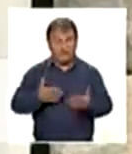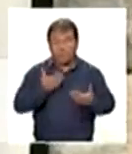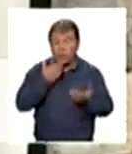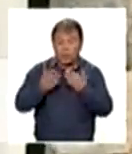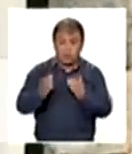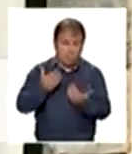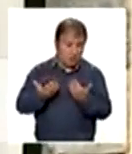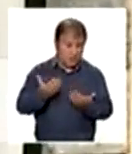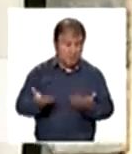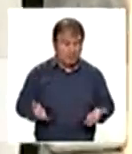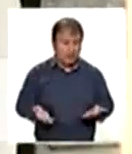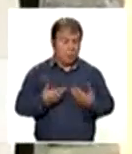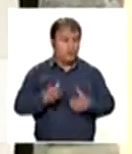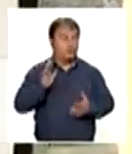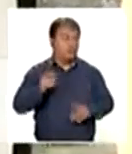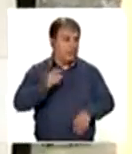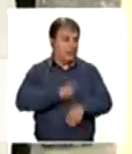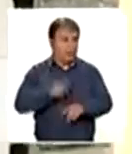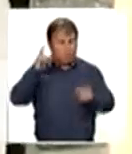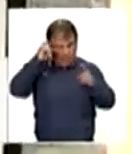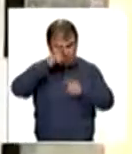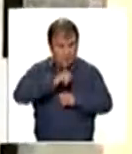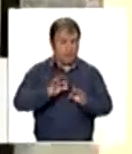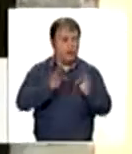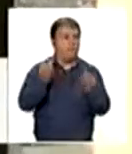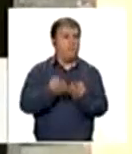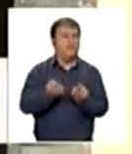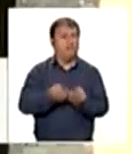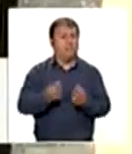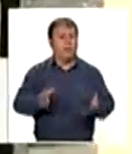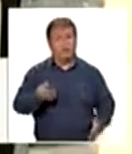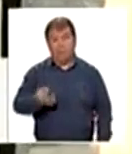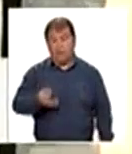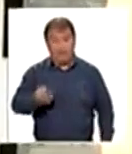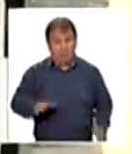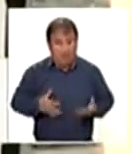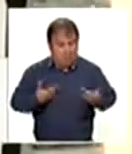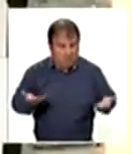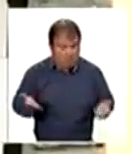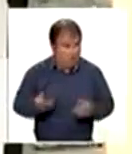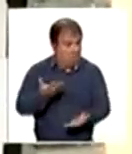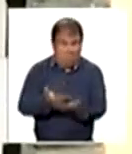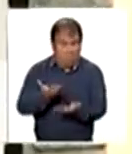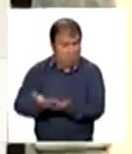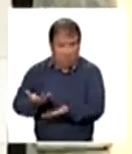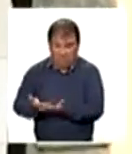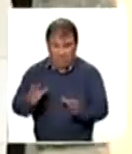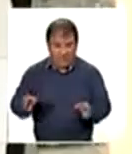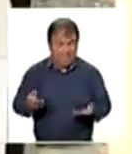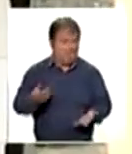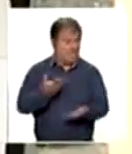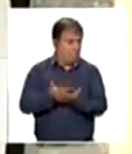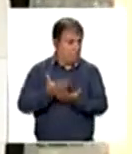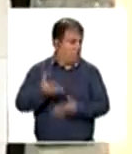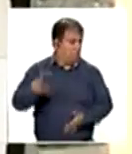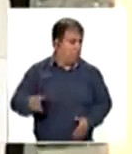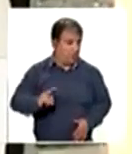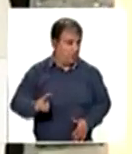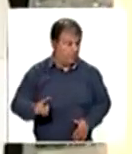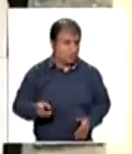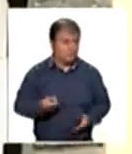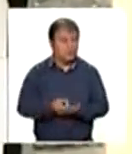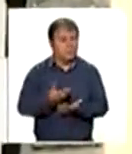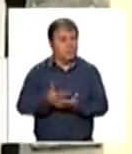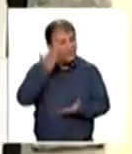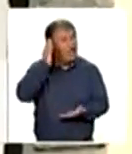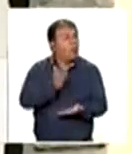podamos conversar. Sabemos que es un momento bastante difícil para la familia porque de hecho todavía no se ha comprobado si es que eso es así. No se sabe cuál es la